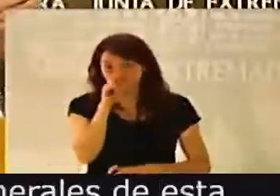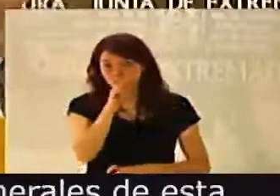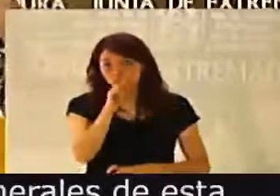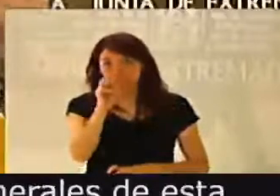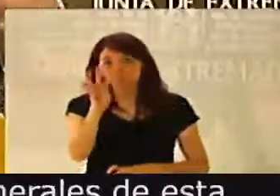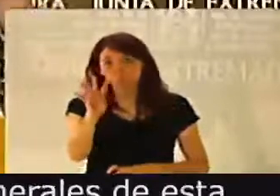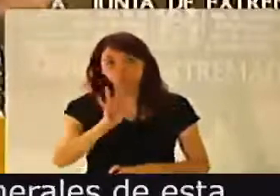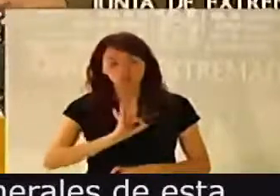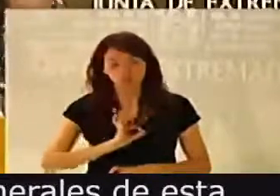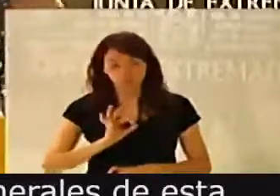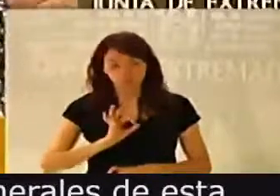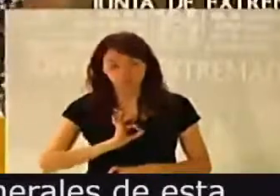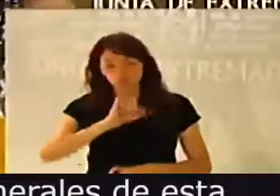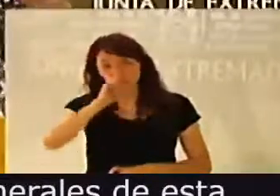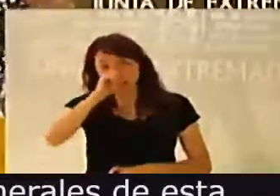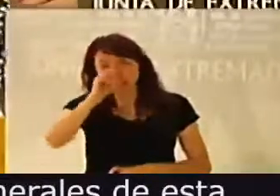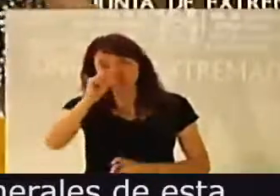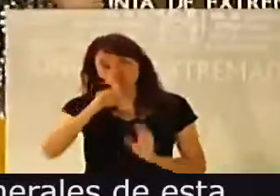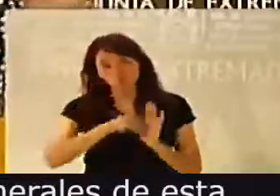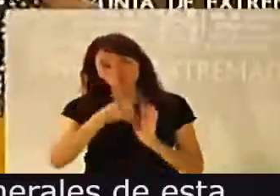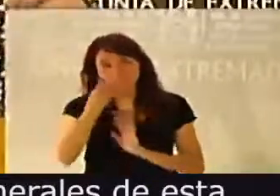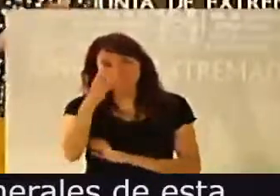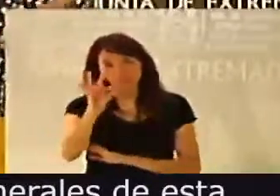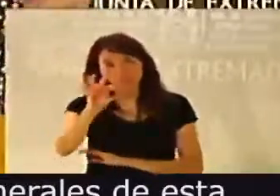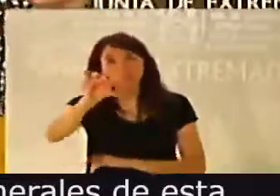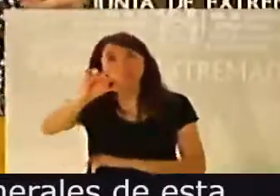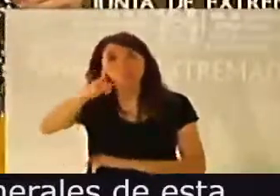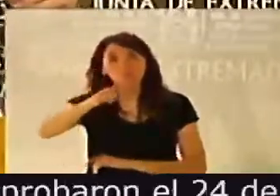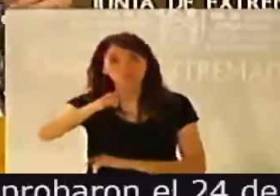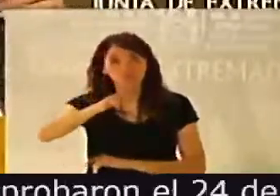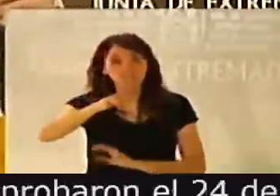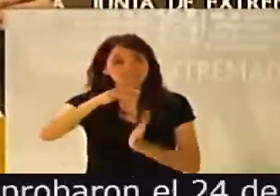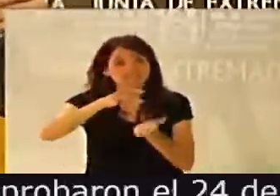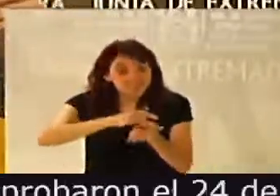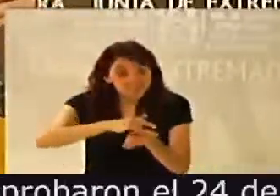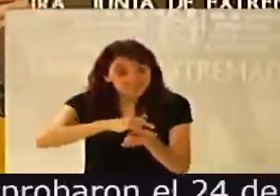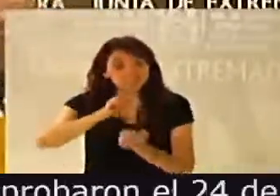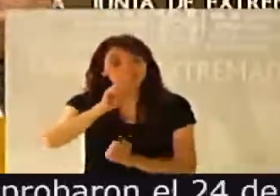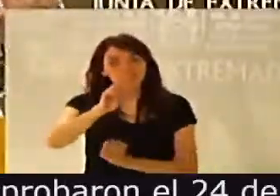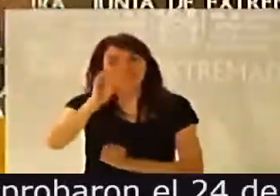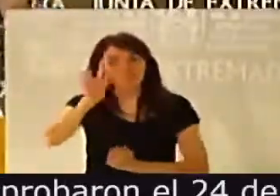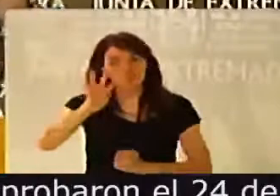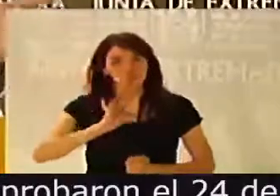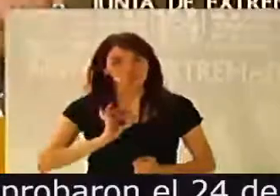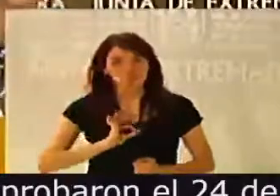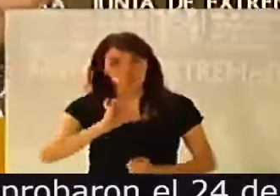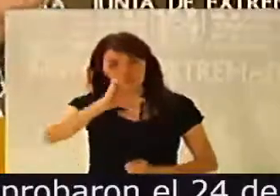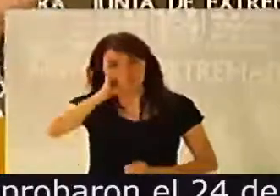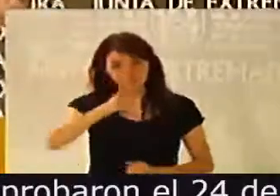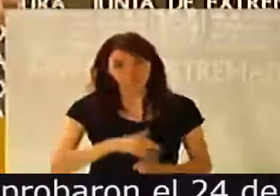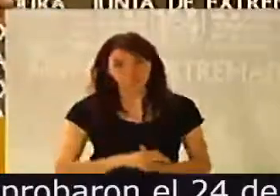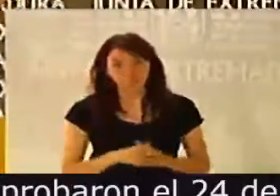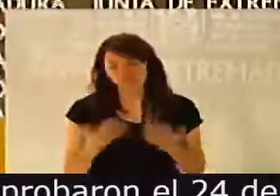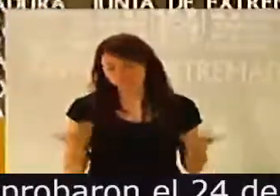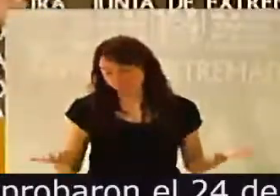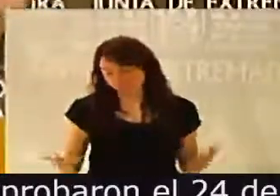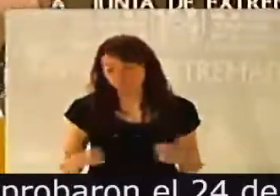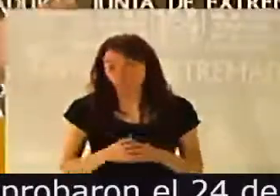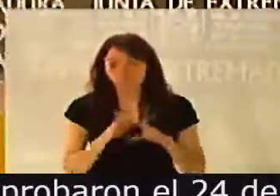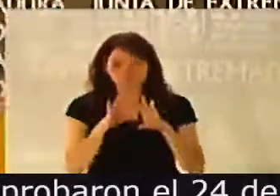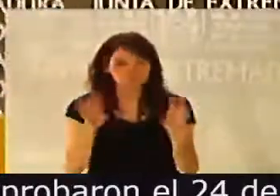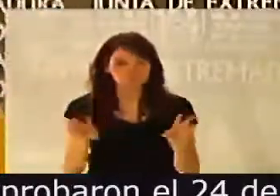enero del año 2020. El 24 de enero. Por tanto, respeto profundo por